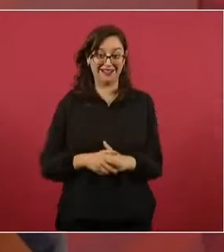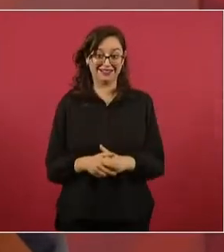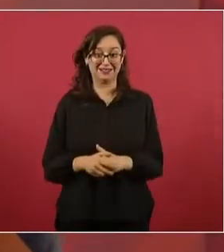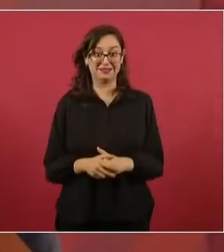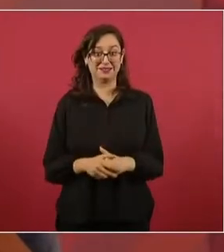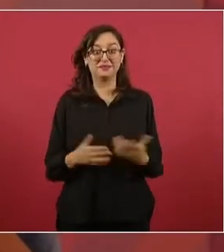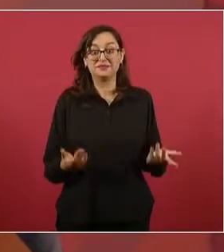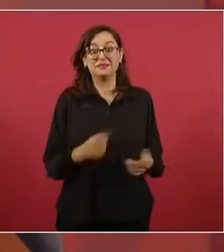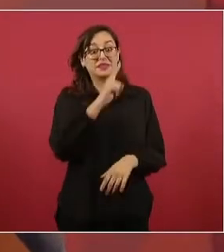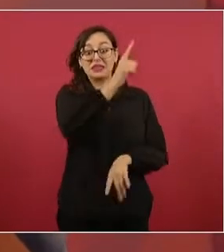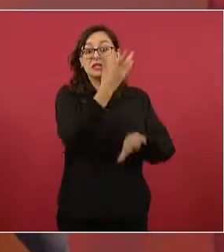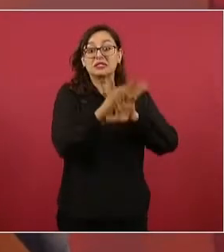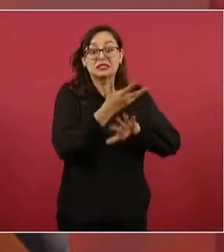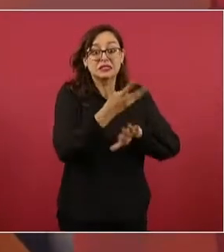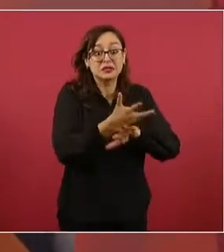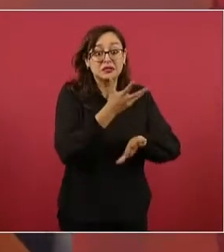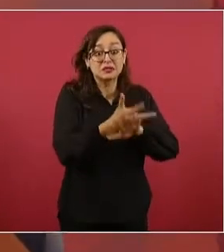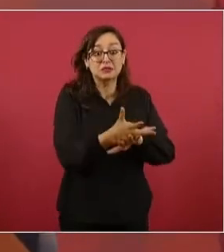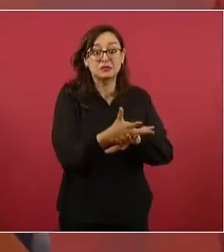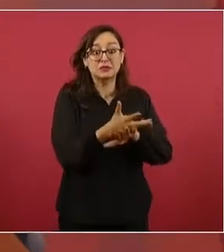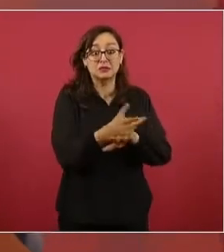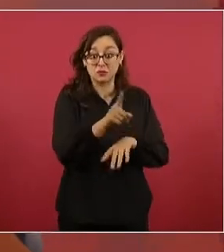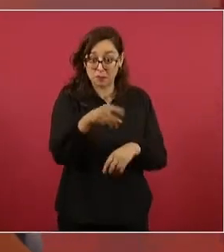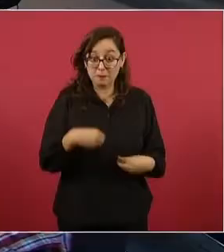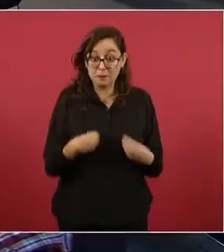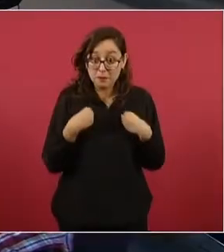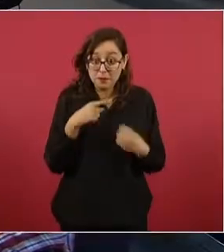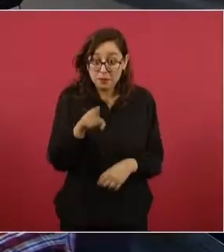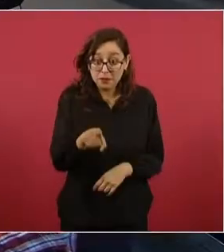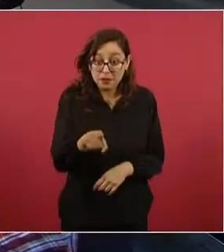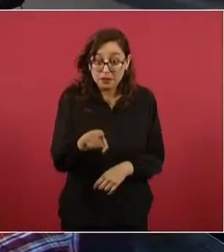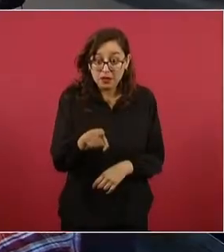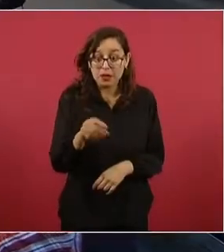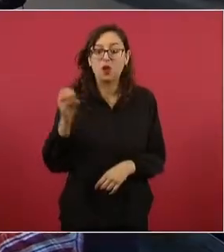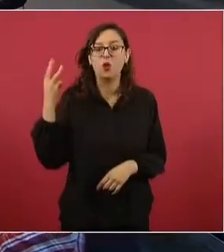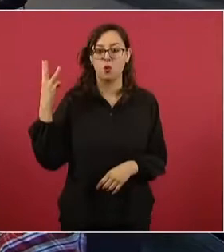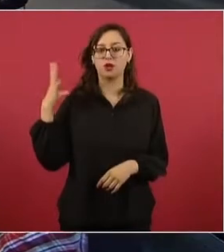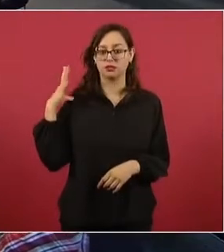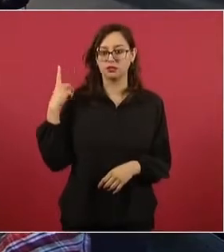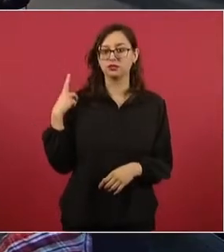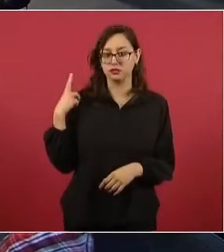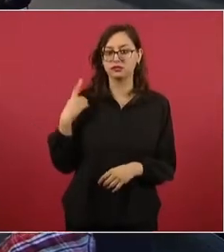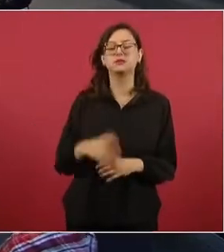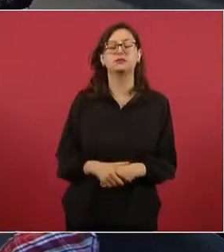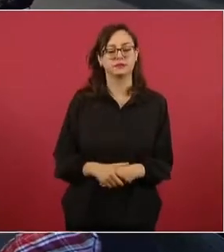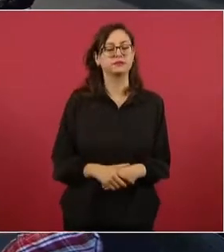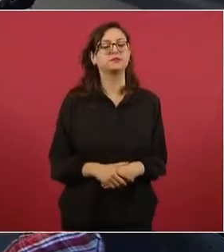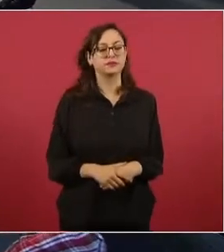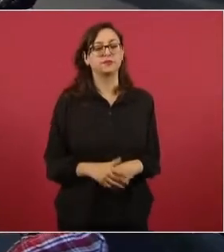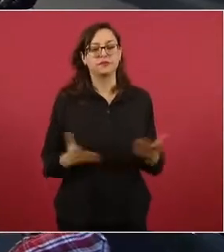En Estados Unidos, ¿usted vive allá? Vivo en Washington, soy inglés. Sí. Bueno, hay